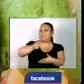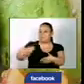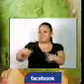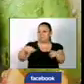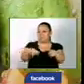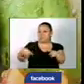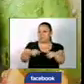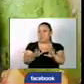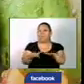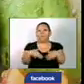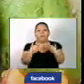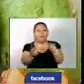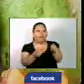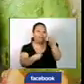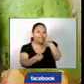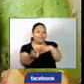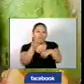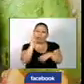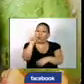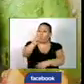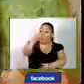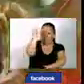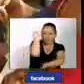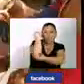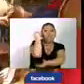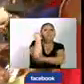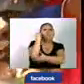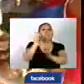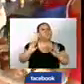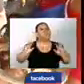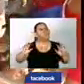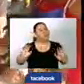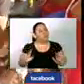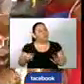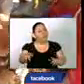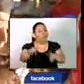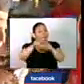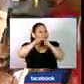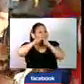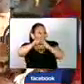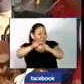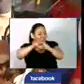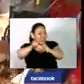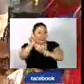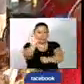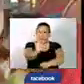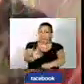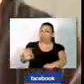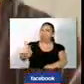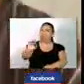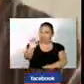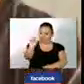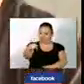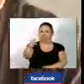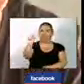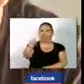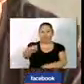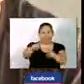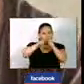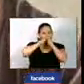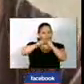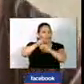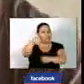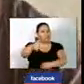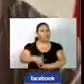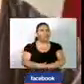para comer no hay que ser tacaños mucho menos si es carnita de calidad sí carnita de